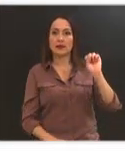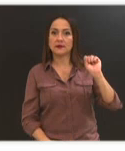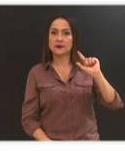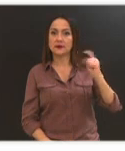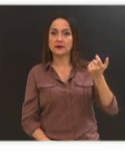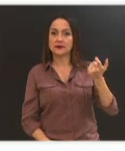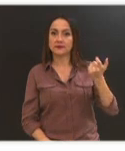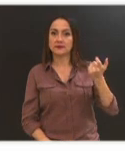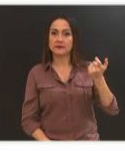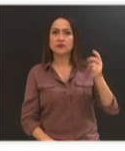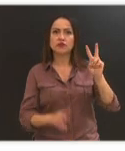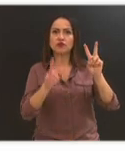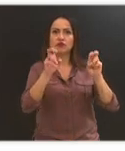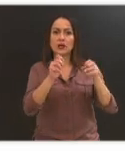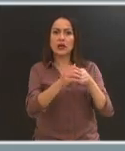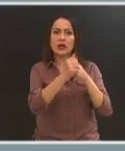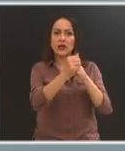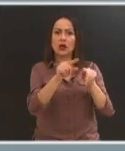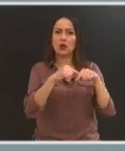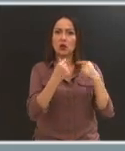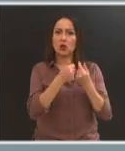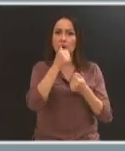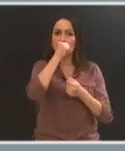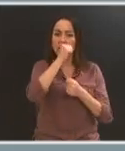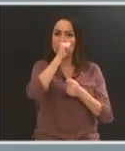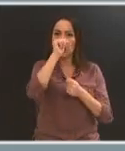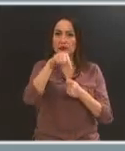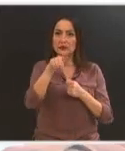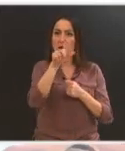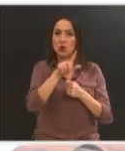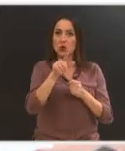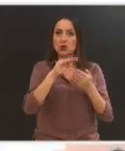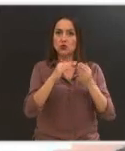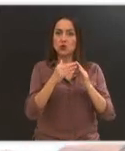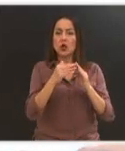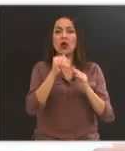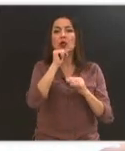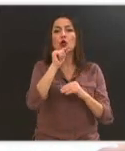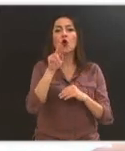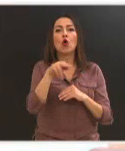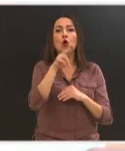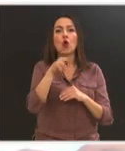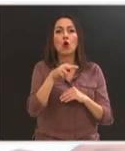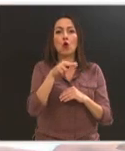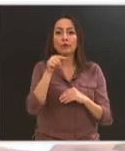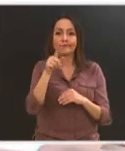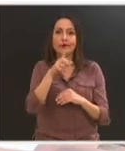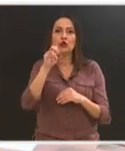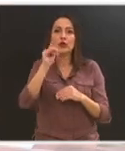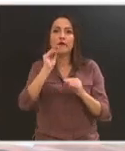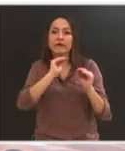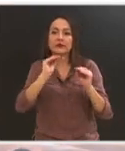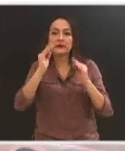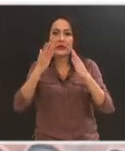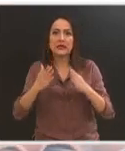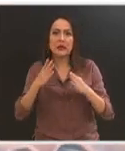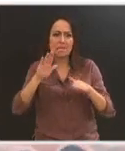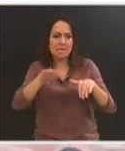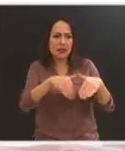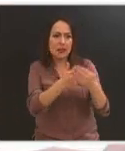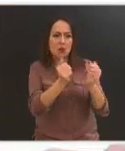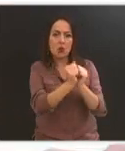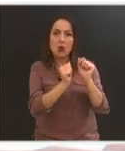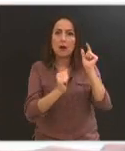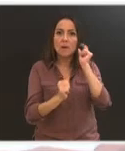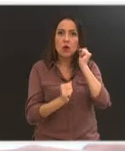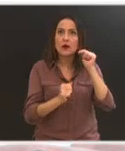Elecciones, el aparente líder de la banda narco detenido este lunes en Ciudad Colón se naturalizó gracias a un matrimonio que contrajo con una